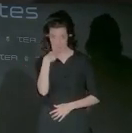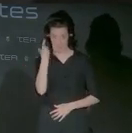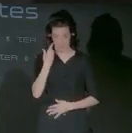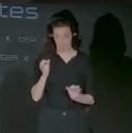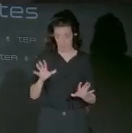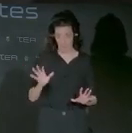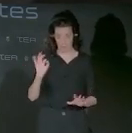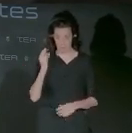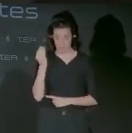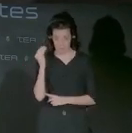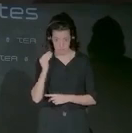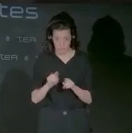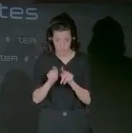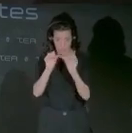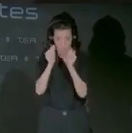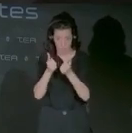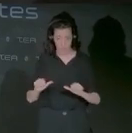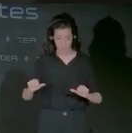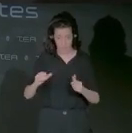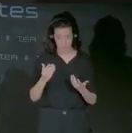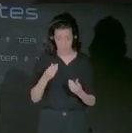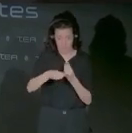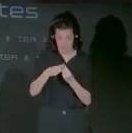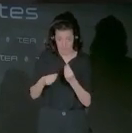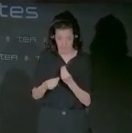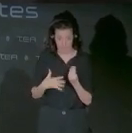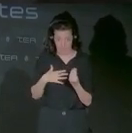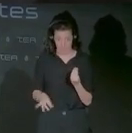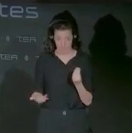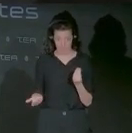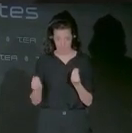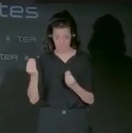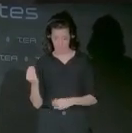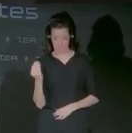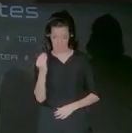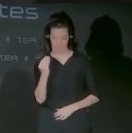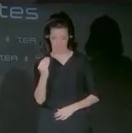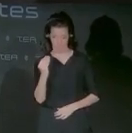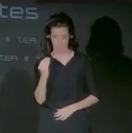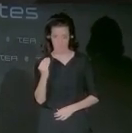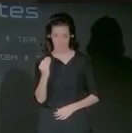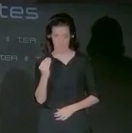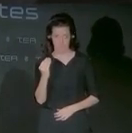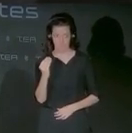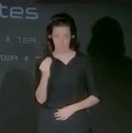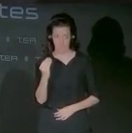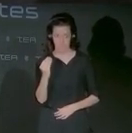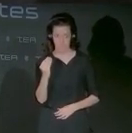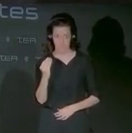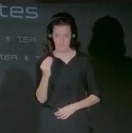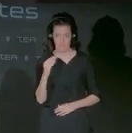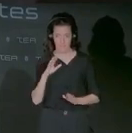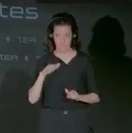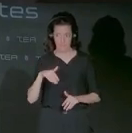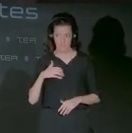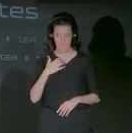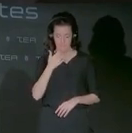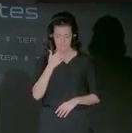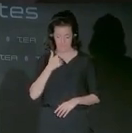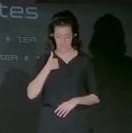sensación de presencia, ¿no? Como se llama. Y eso hace que también te sientas más responsable de tus actos. Entonces, creo